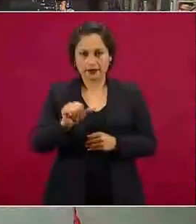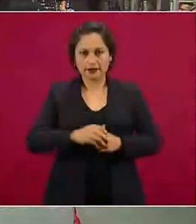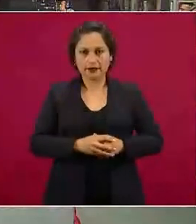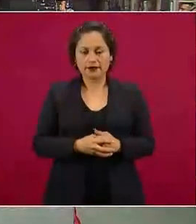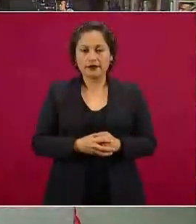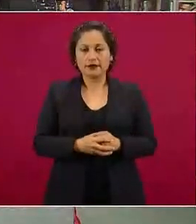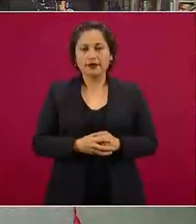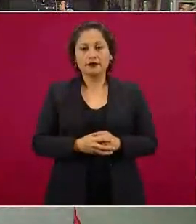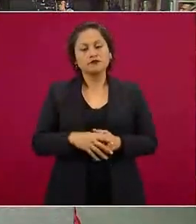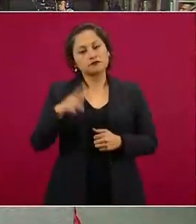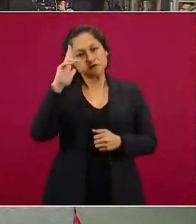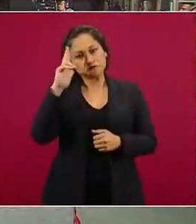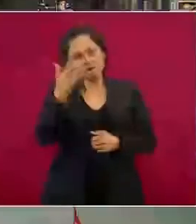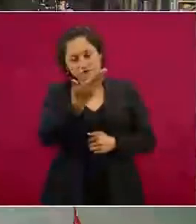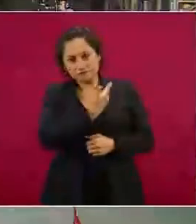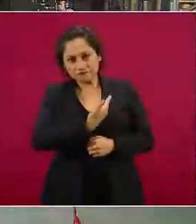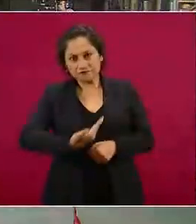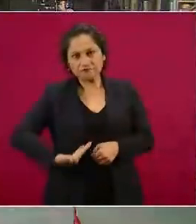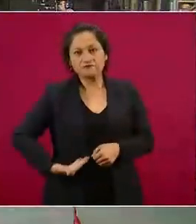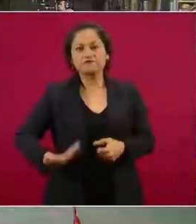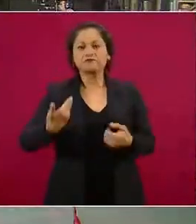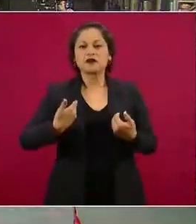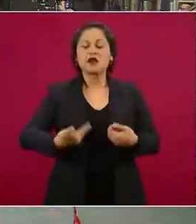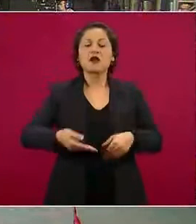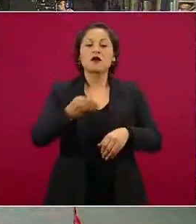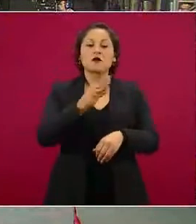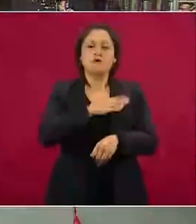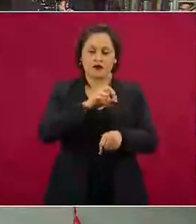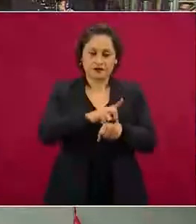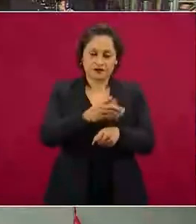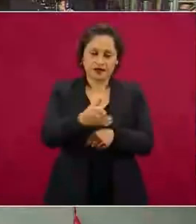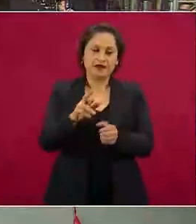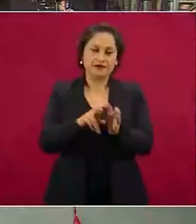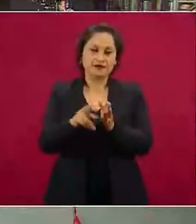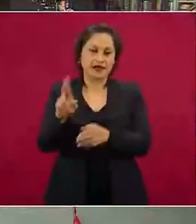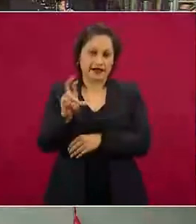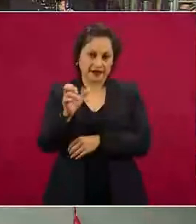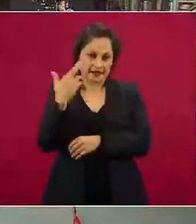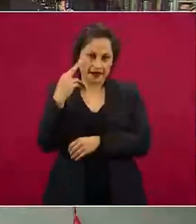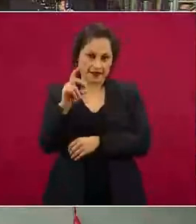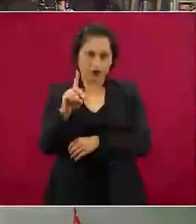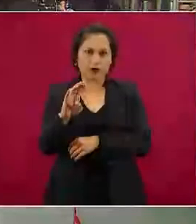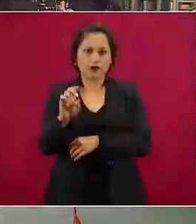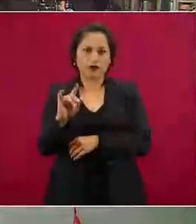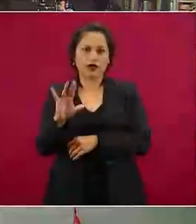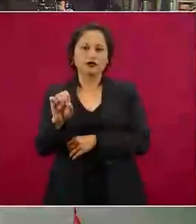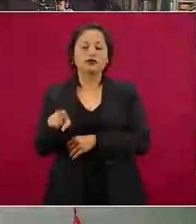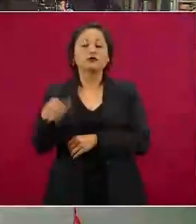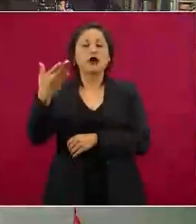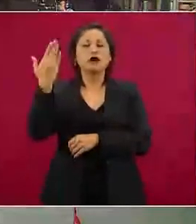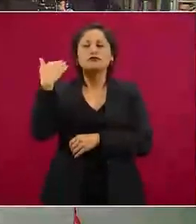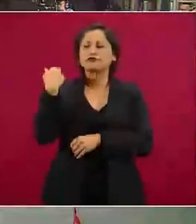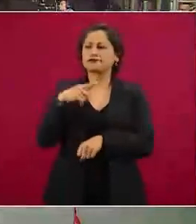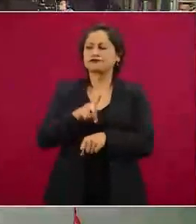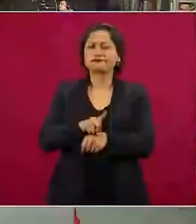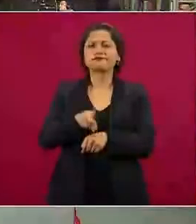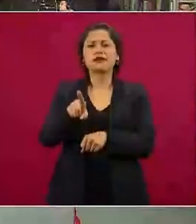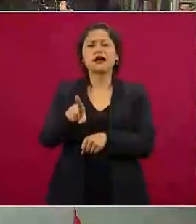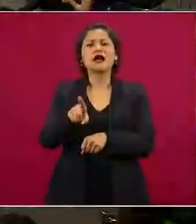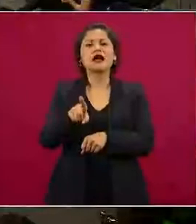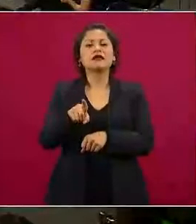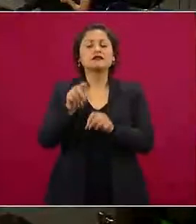¿Qué tal, presidente? Buenos días. Carlos Calzada, de Radio Educación. Hace dos días Transparencia Internacional presentó el